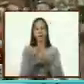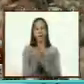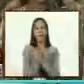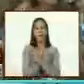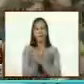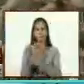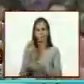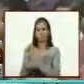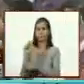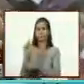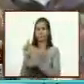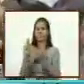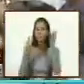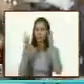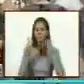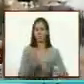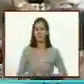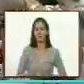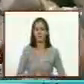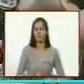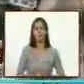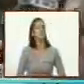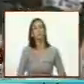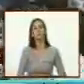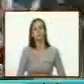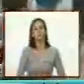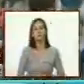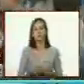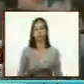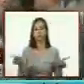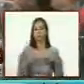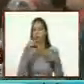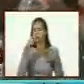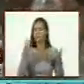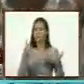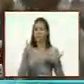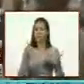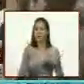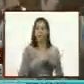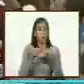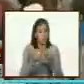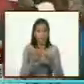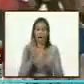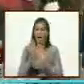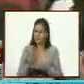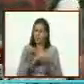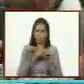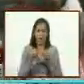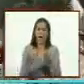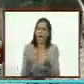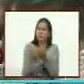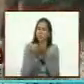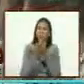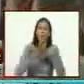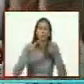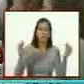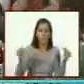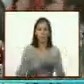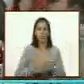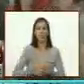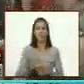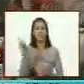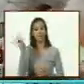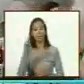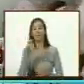afecto al comandante. Que le deseo lo mejor del mundo en su cumpleaños y que siga así como va, para que nos ayude a todos, para que seamos una buena Venezuela